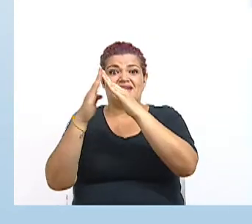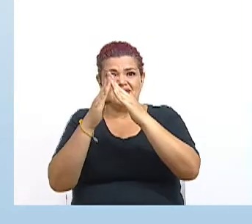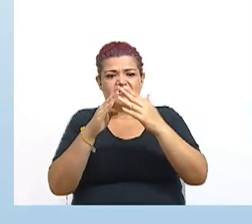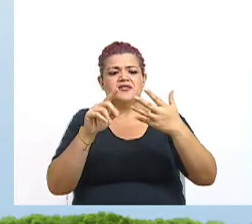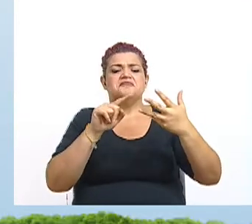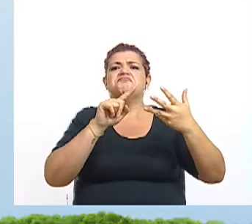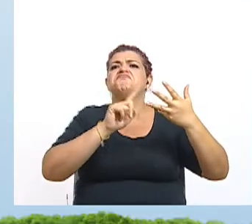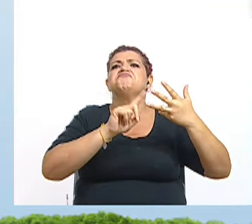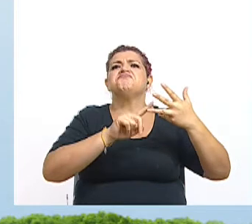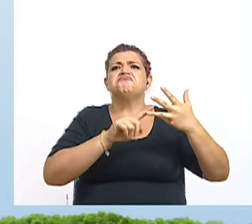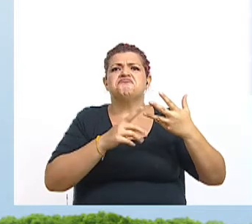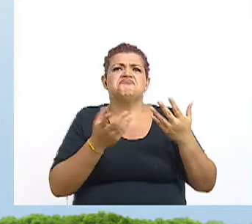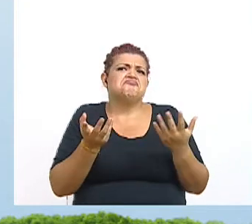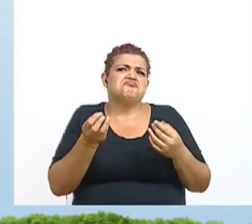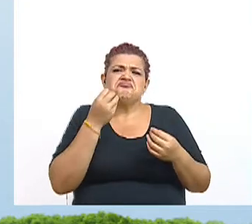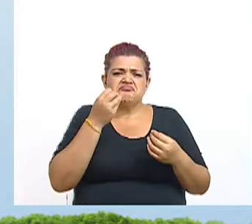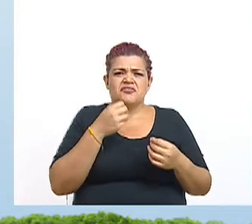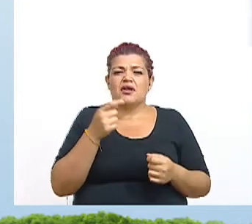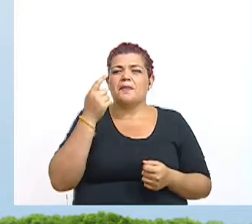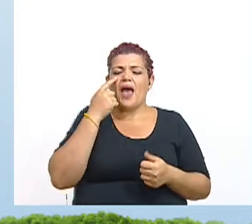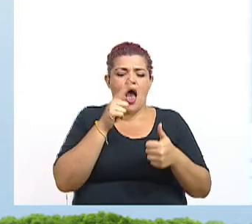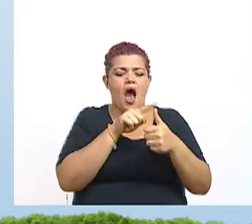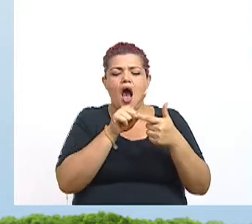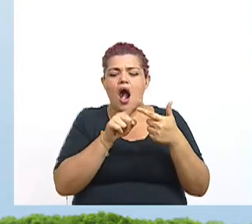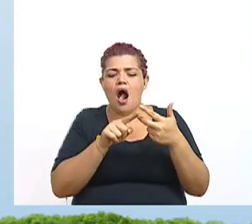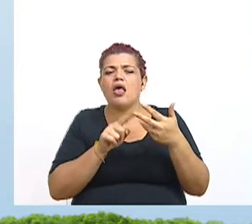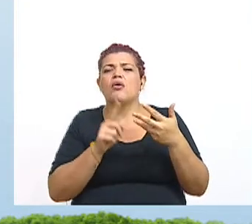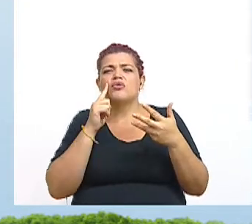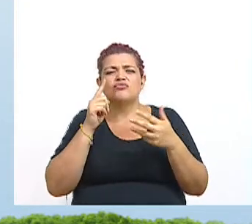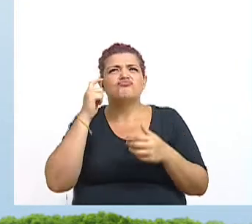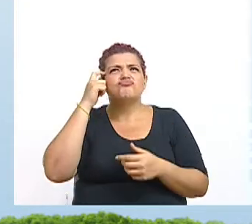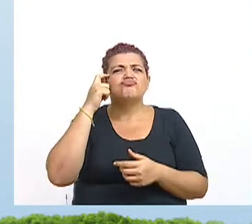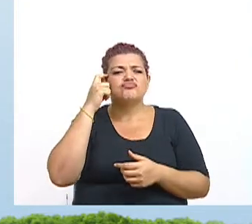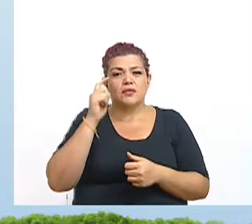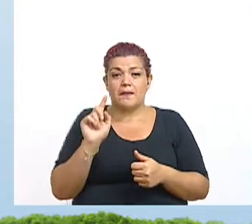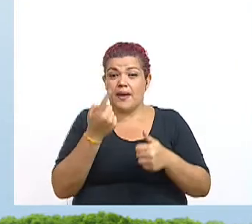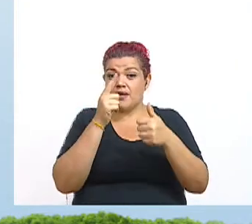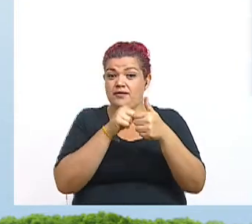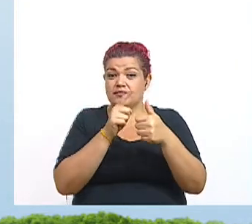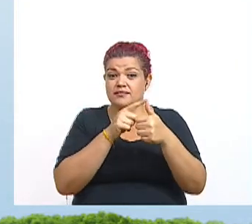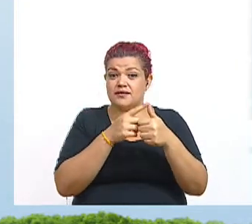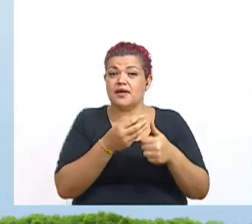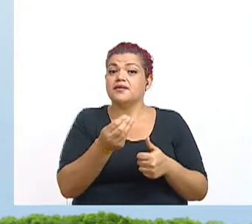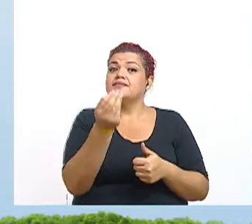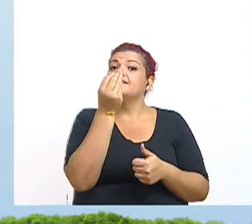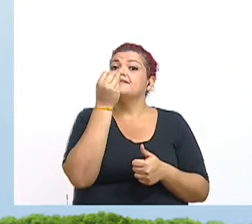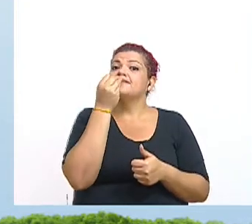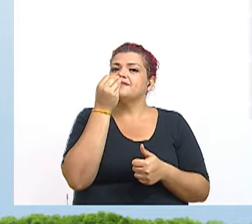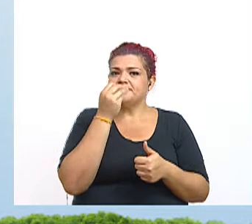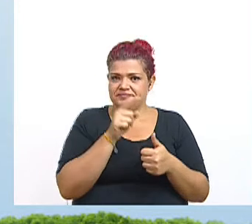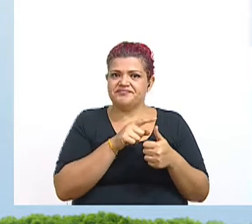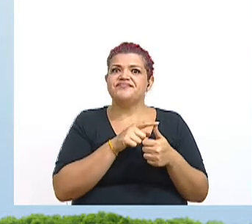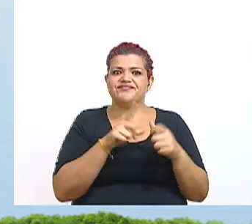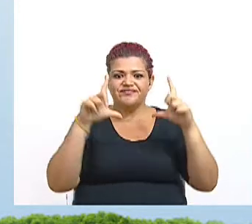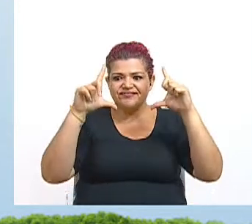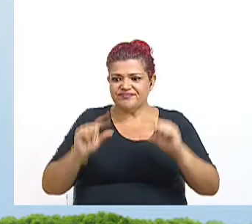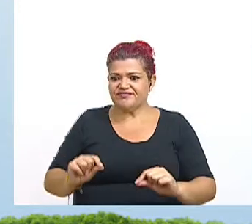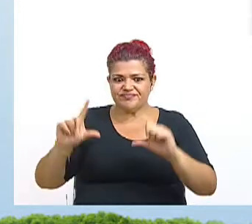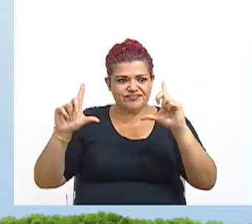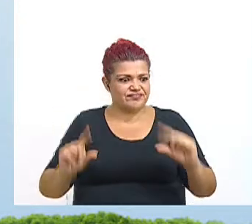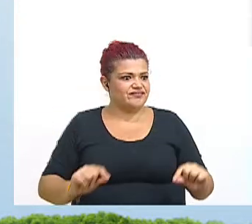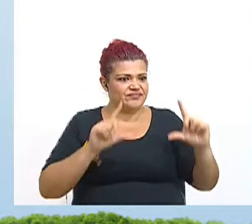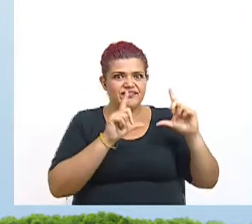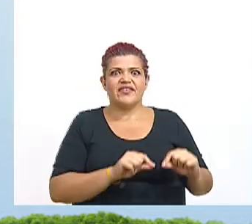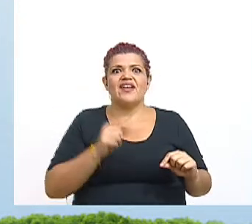consumo. Reflexionando un poquito de cada uno de ellos, nos encontramos en primer lugar el área de la alimentación, que como dijimos, en